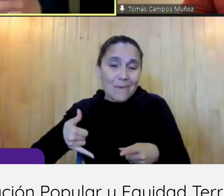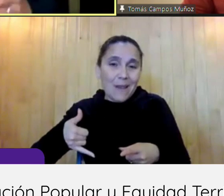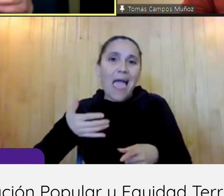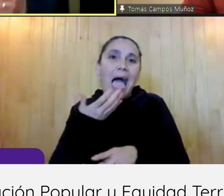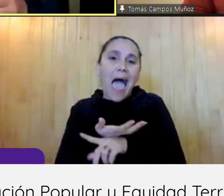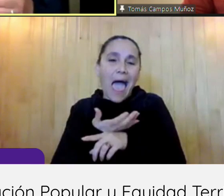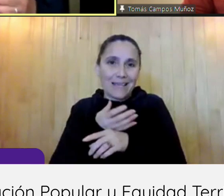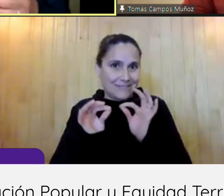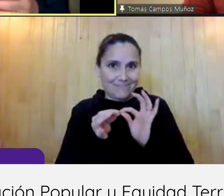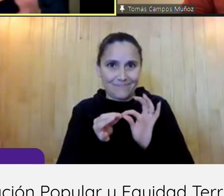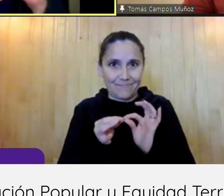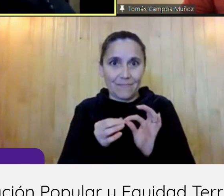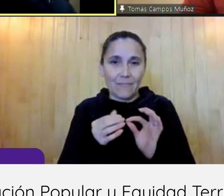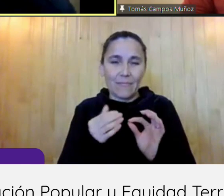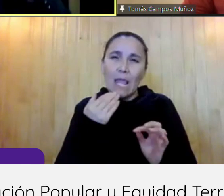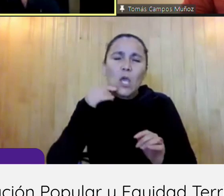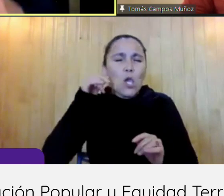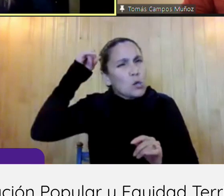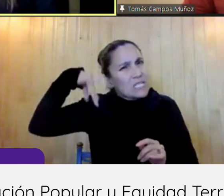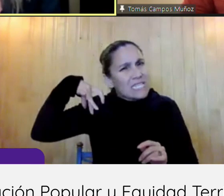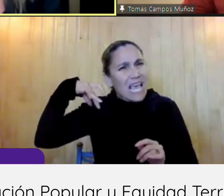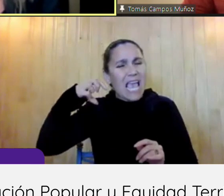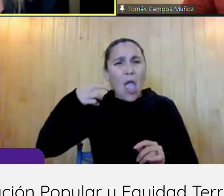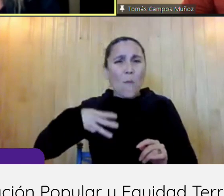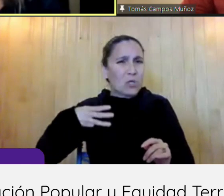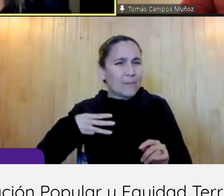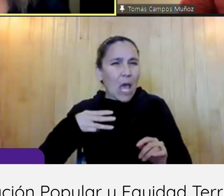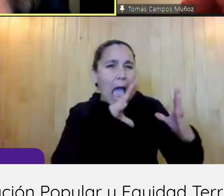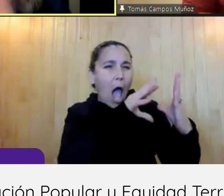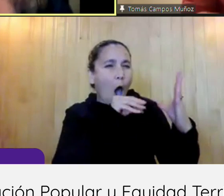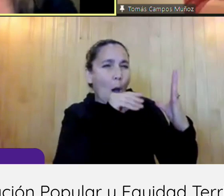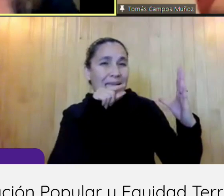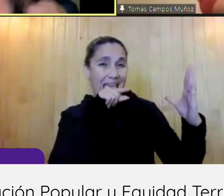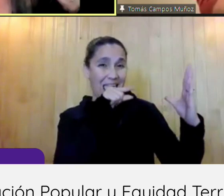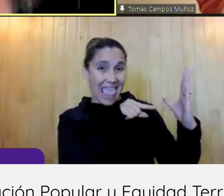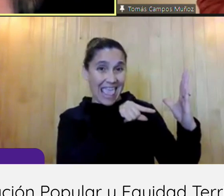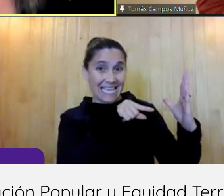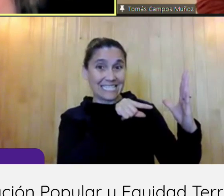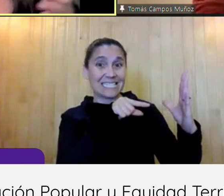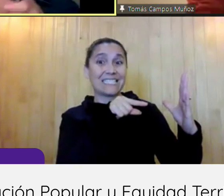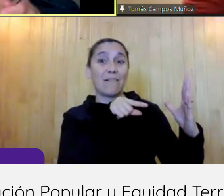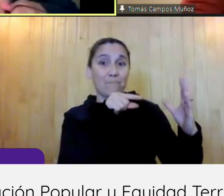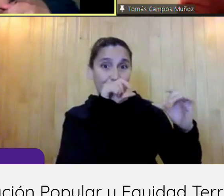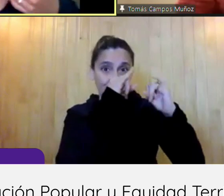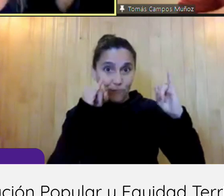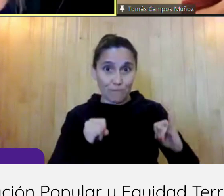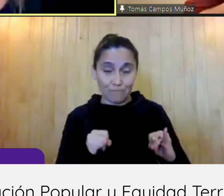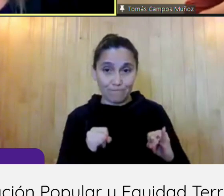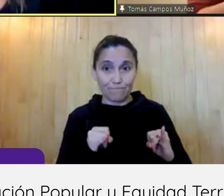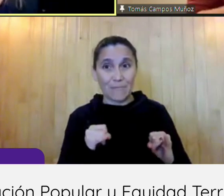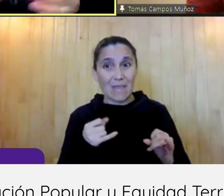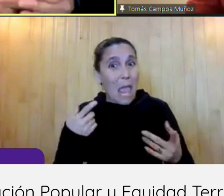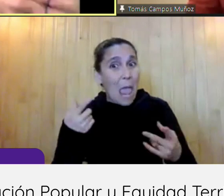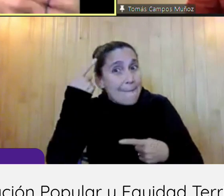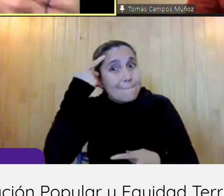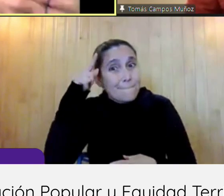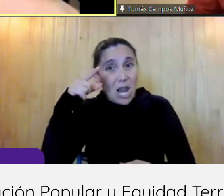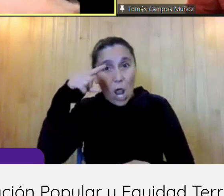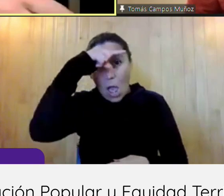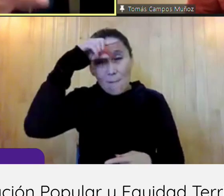municipios que están como replicando, copiando esos modelos. Ahora, ¿sabes qué pasa en mi experiencia? Y lo que me da mucha